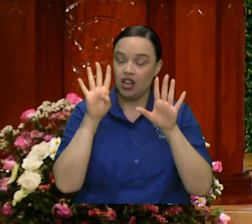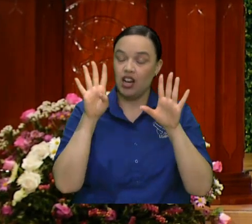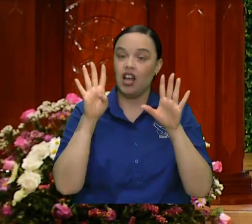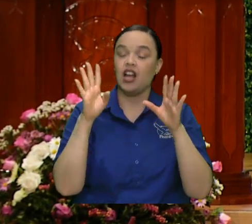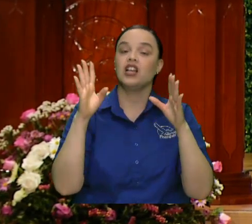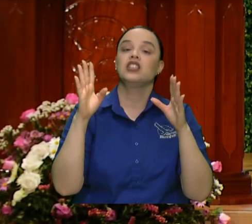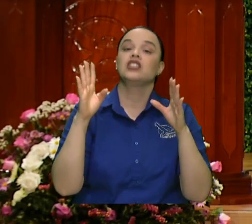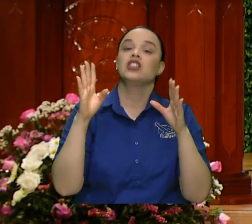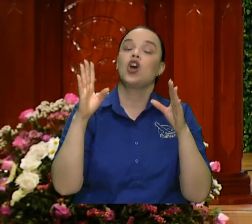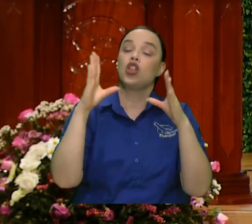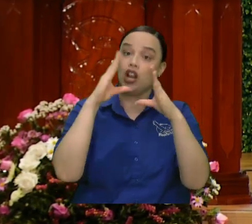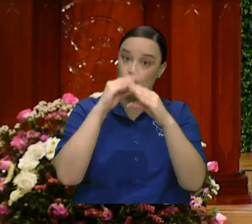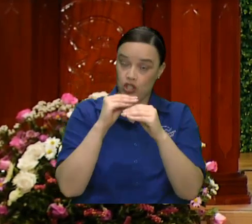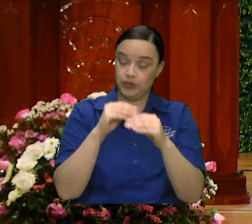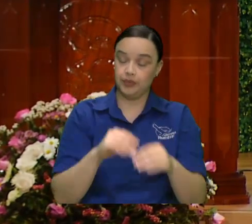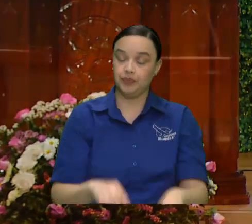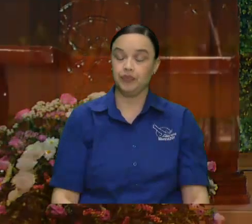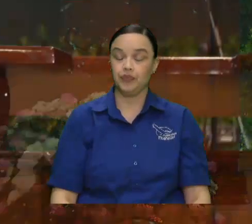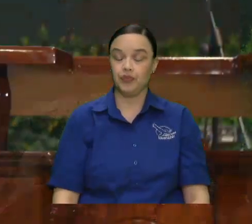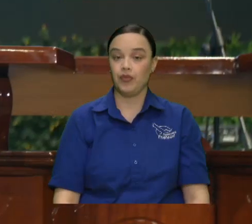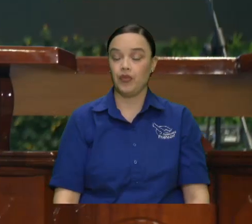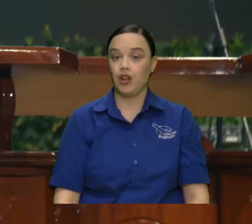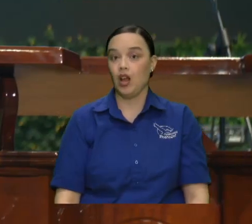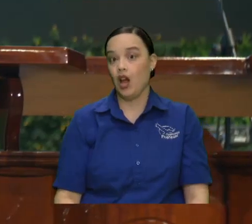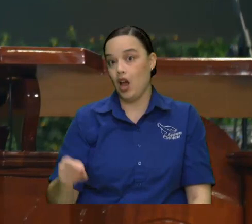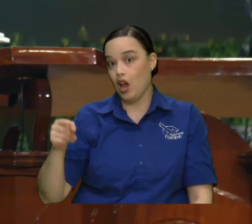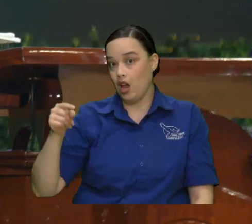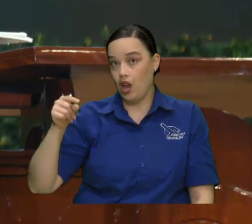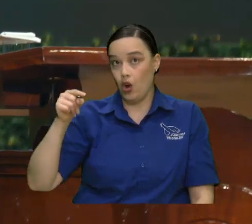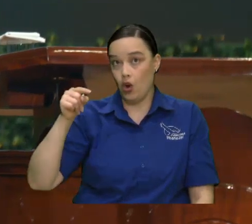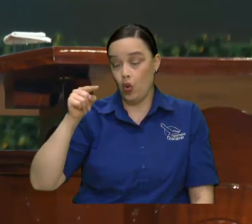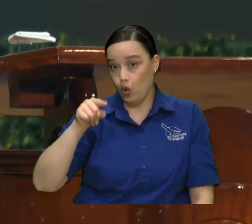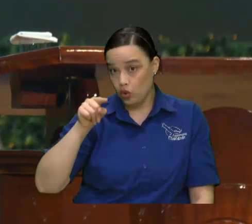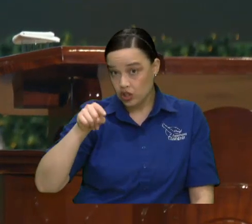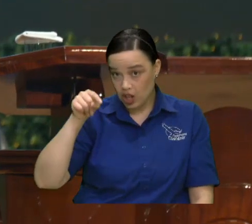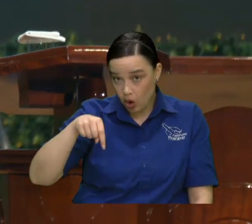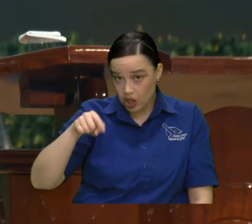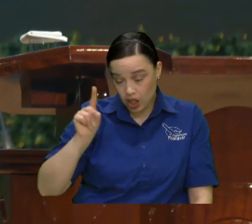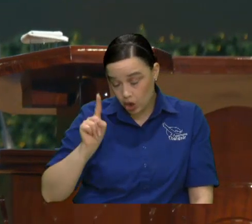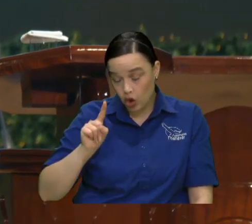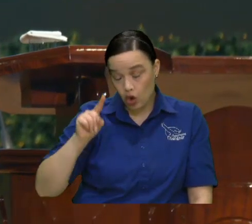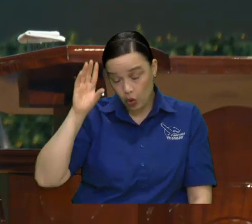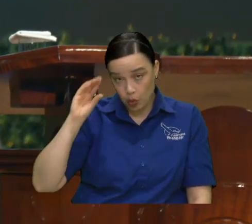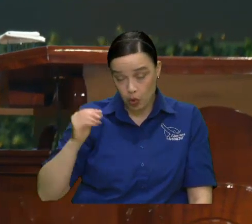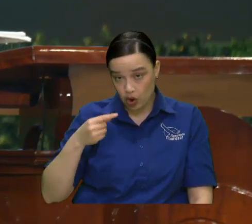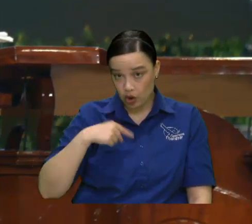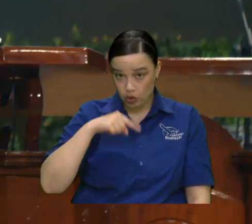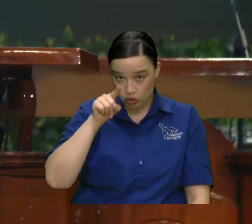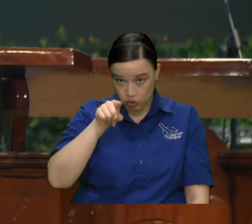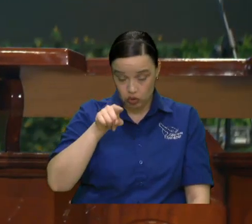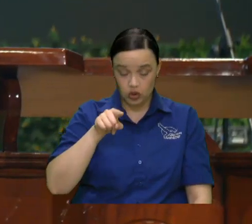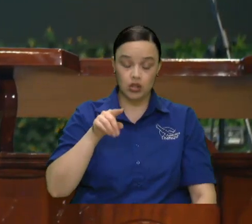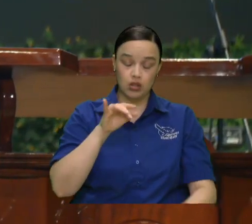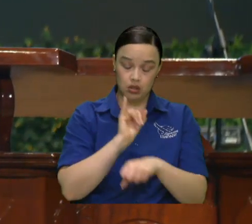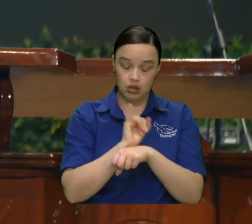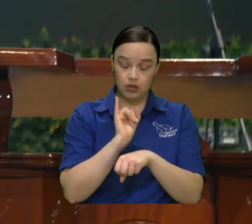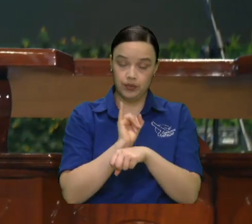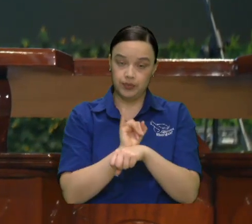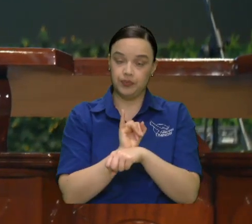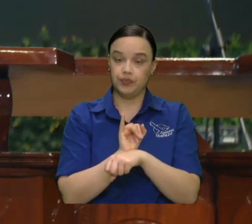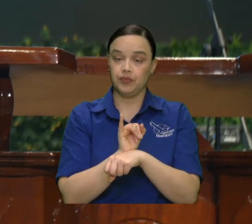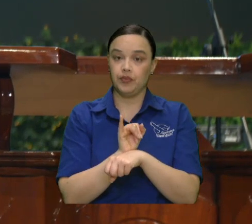saben ahorita ellos saben que usted no porque esté hasta la iglesia está metido pero dicen mira